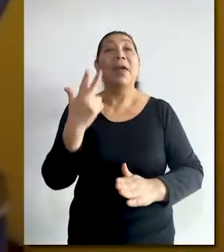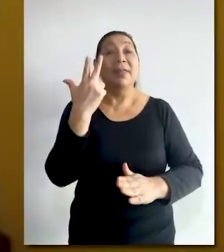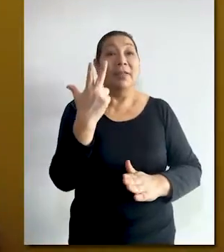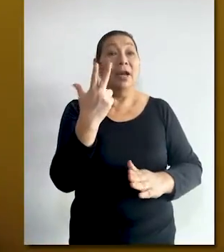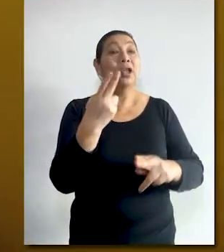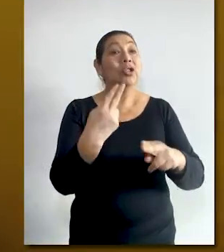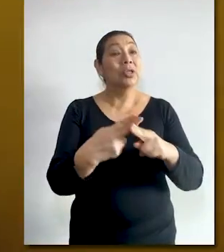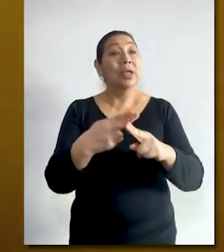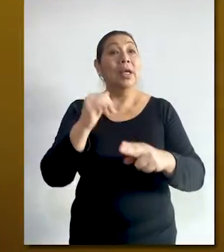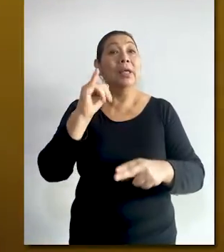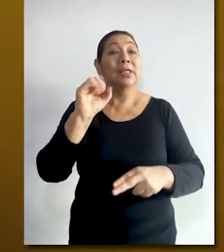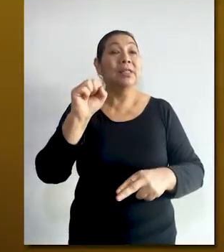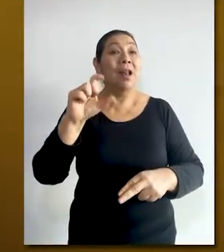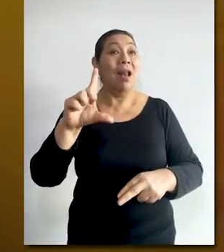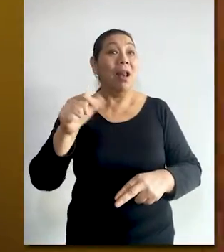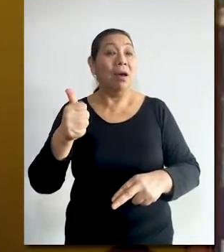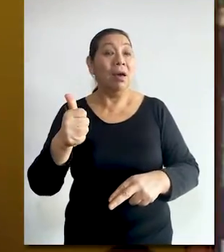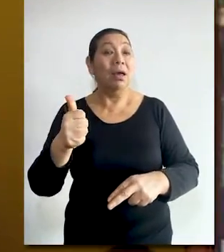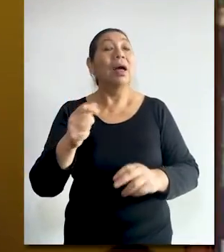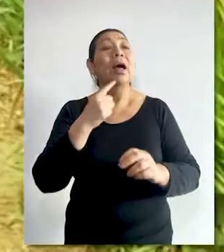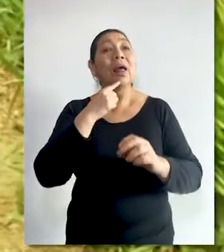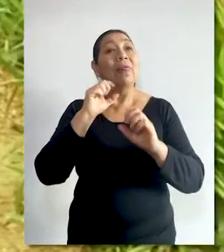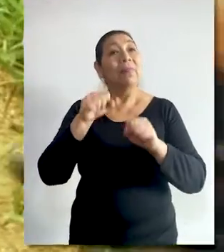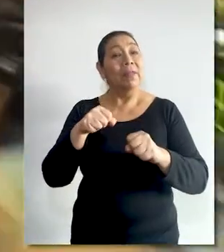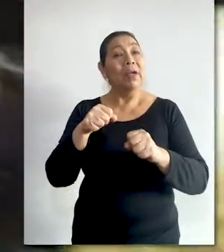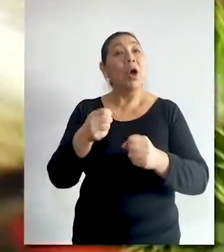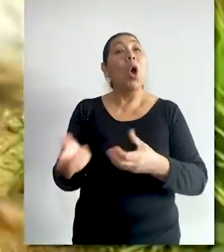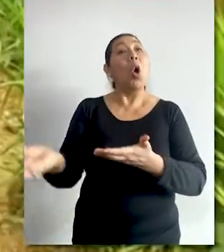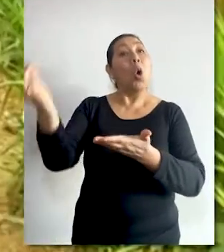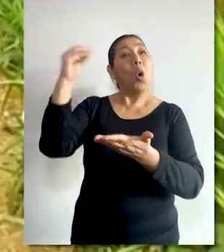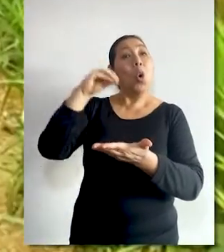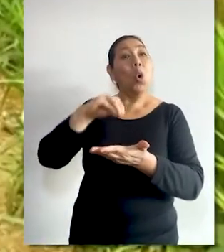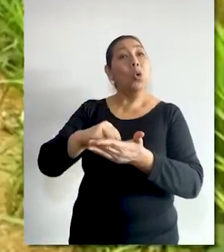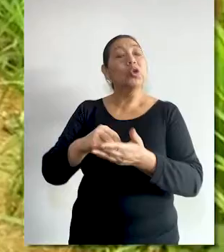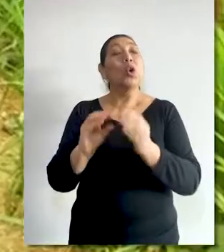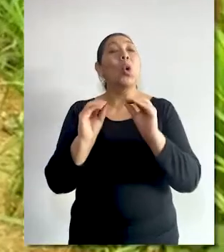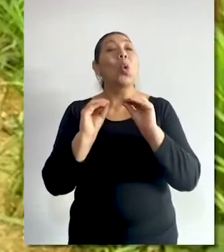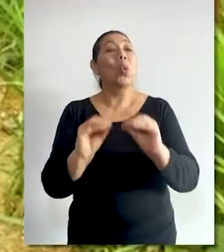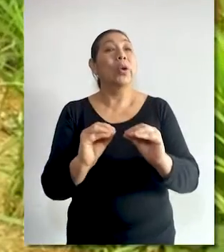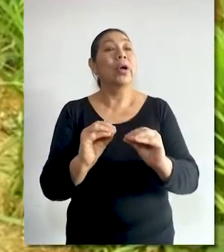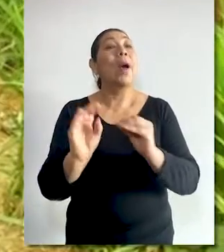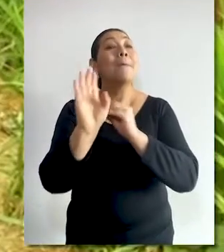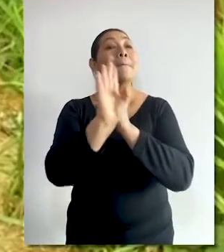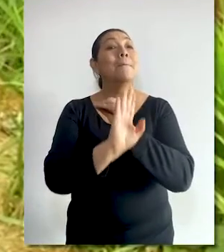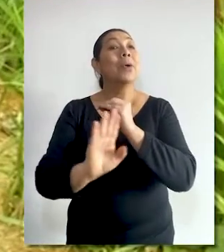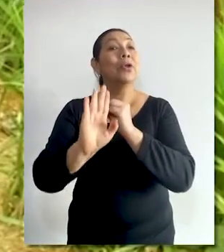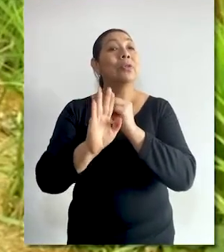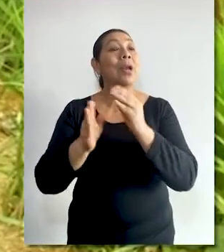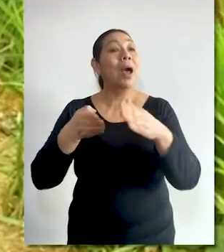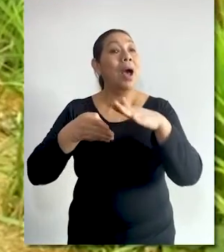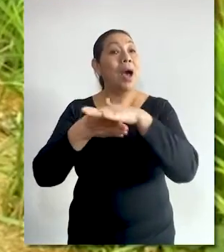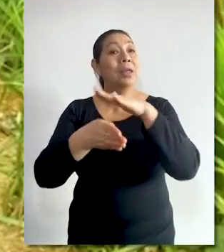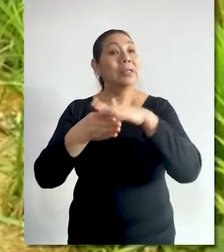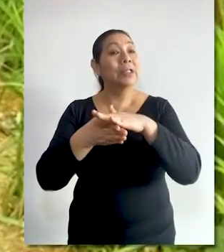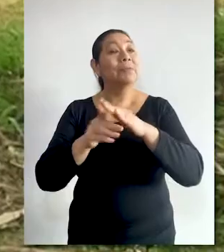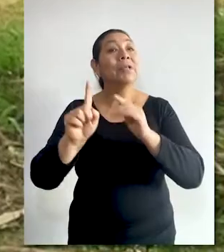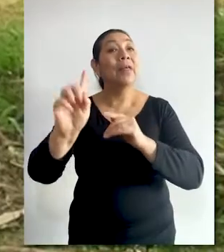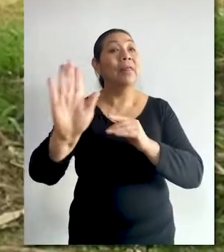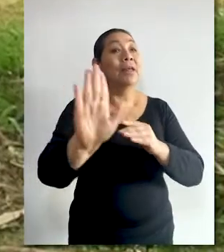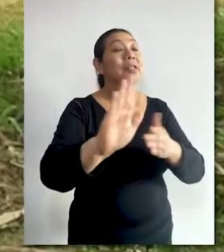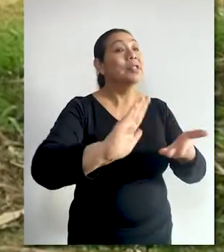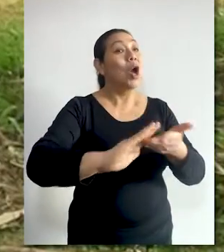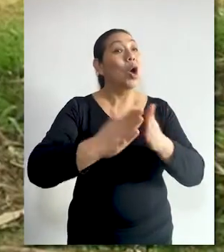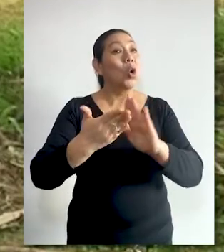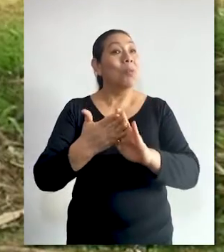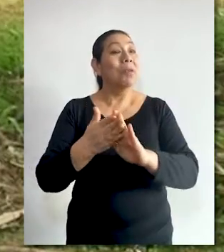Tres Islas, Juana Payaba Cachique, se dispuso que se restituyan las instalaciones que protegen el acceso a las tierras